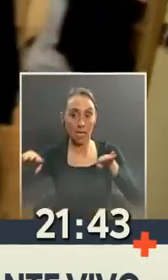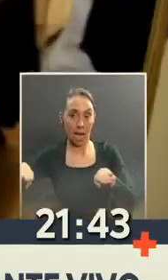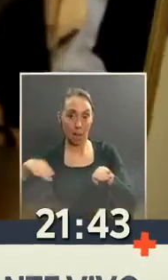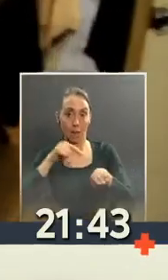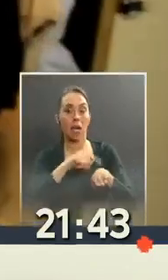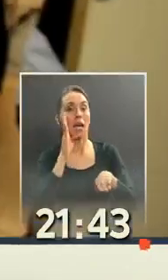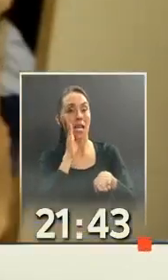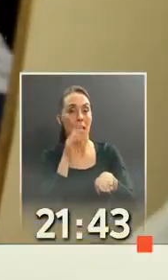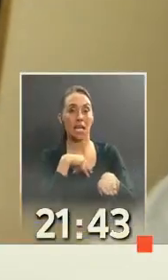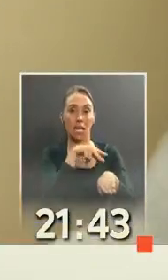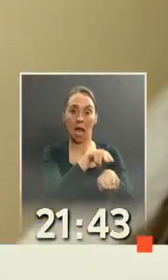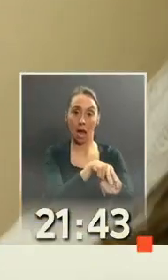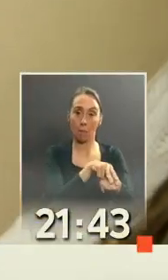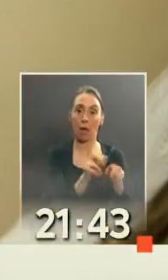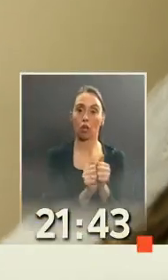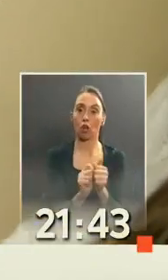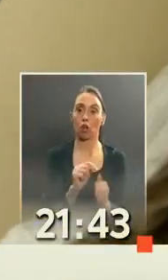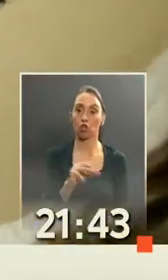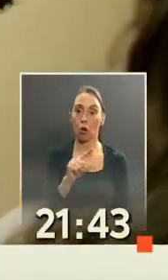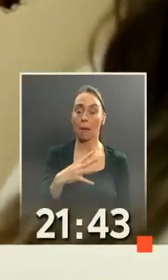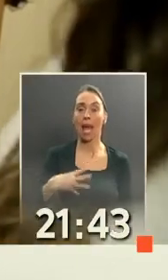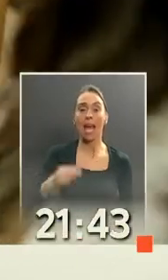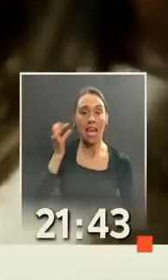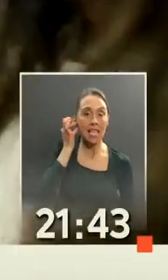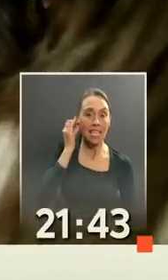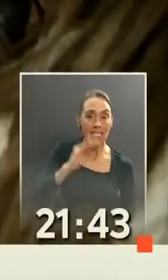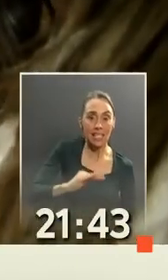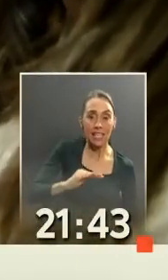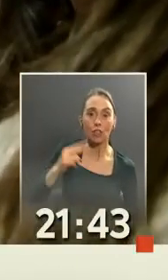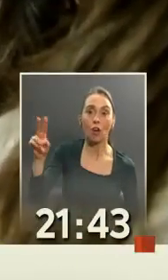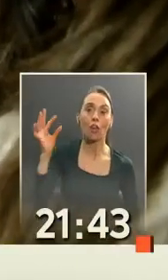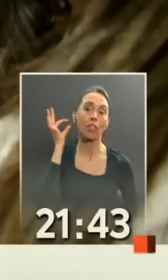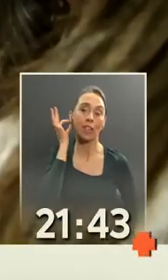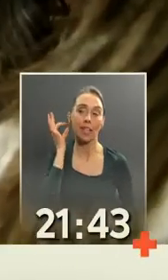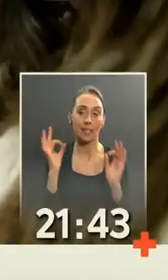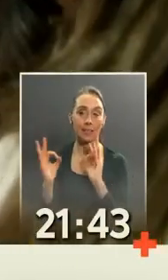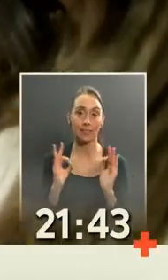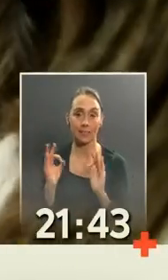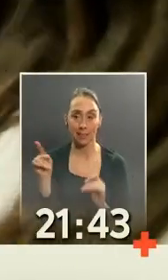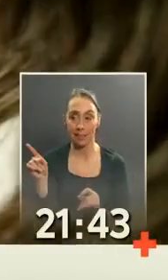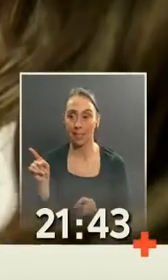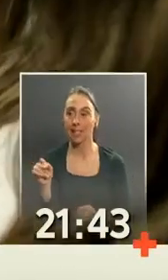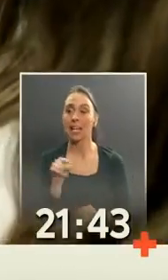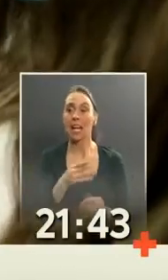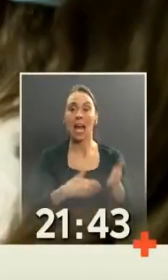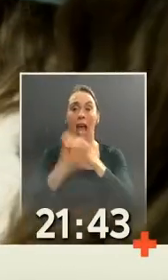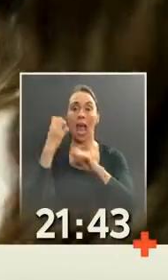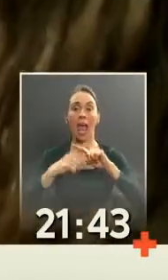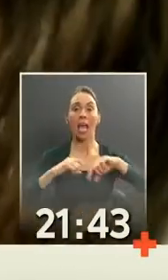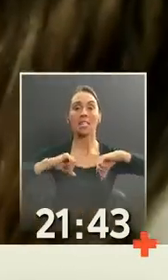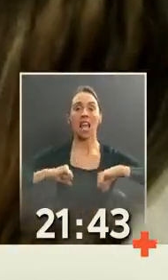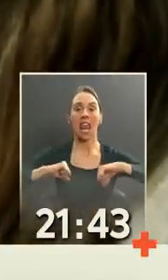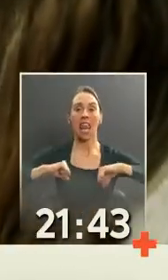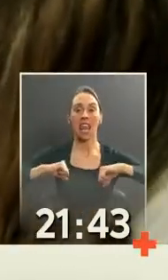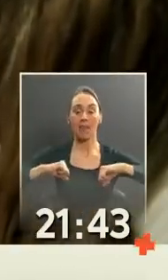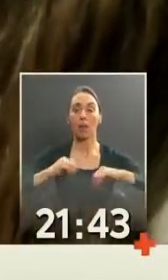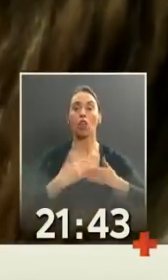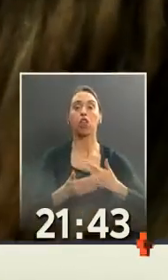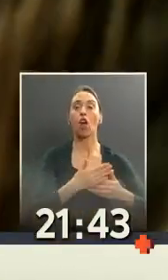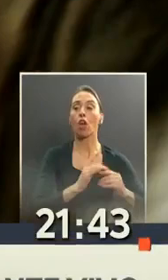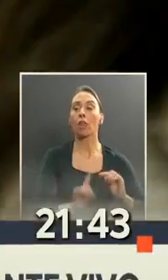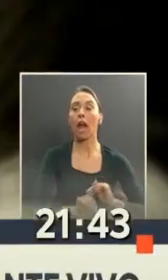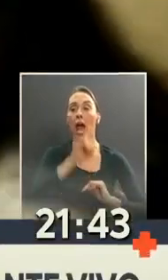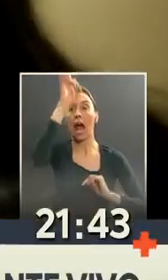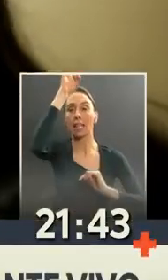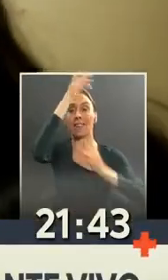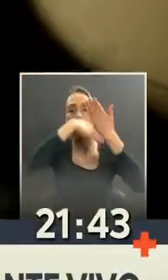cama con Tomás, con el hijito de ella. Eso iba a preguntar. Esto era el living. Este era el living. Este era el living. ¿Y el living dónde quedó? Está en el segundo